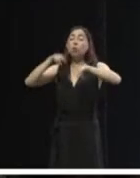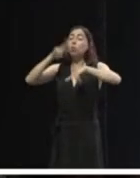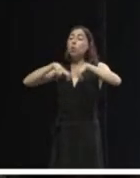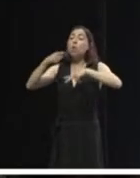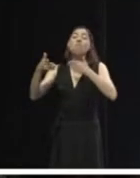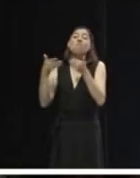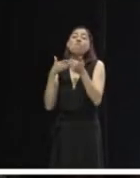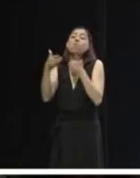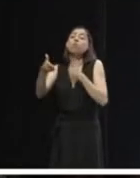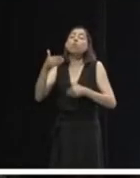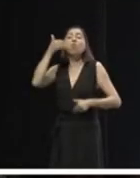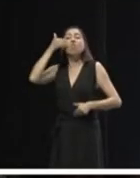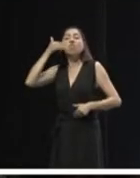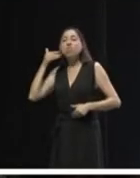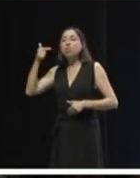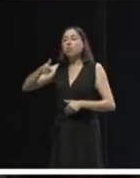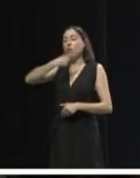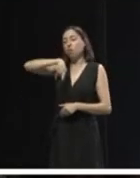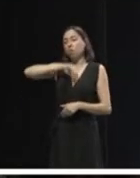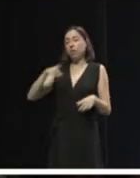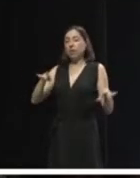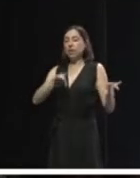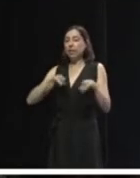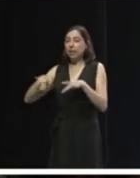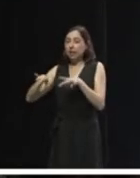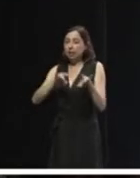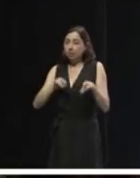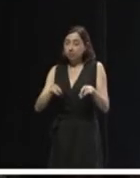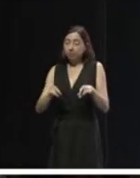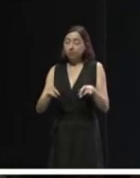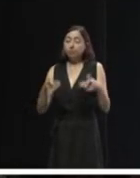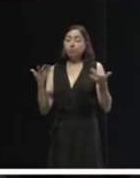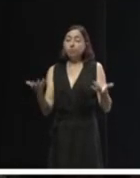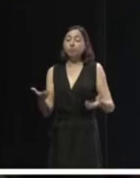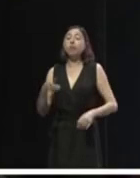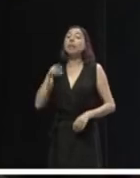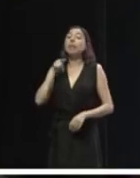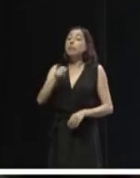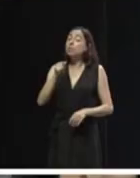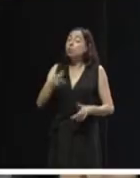futuro digno en nuestra tierra. Y esto